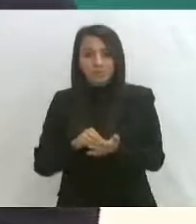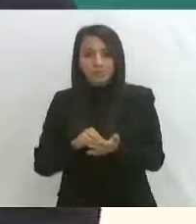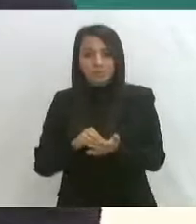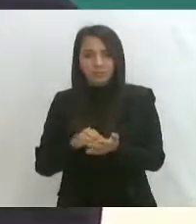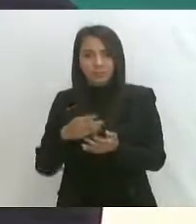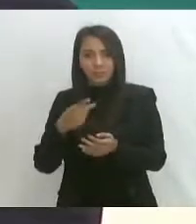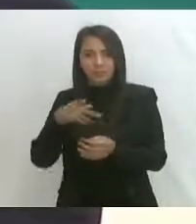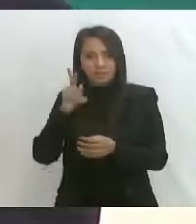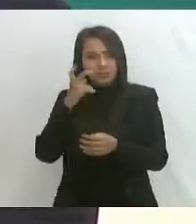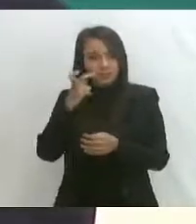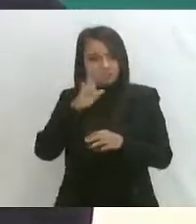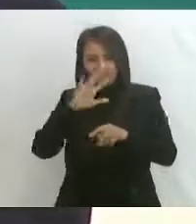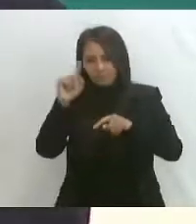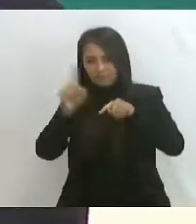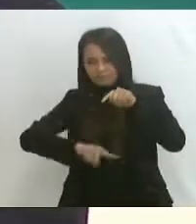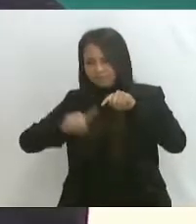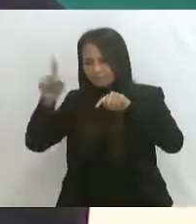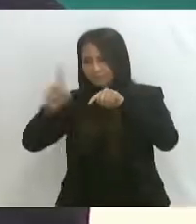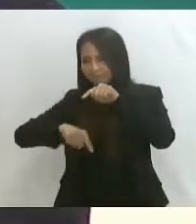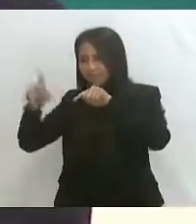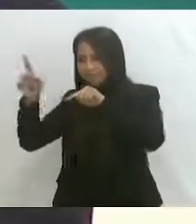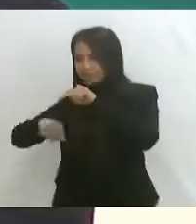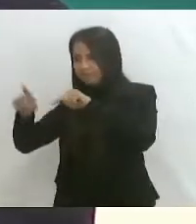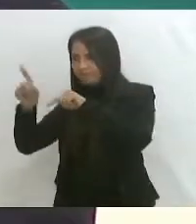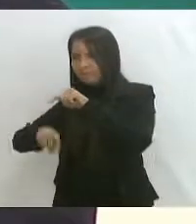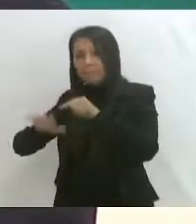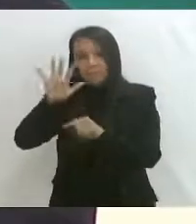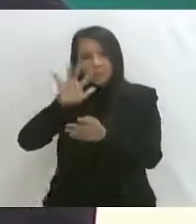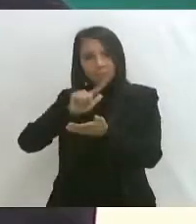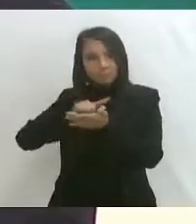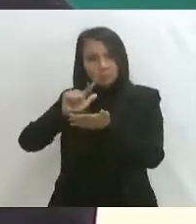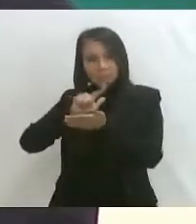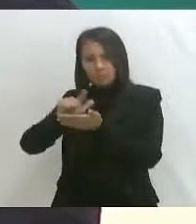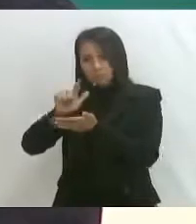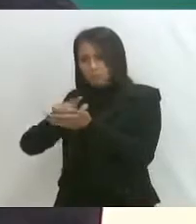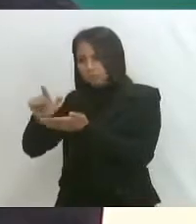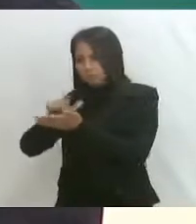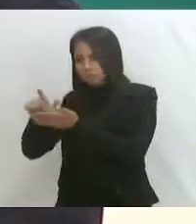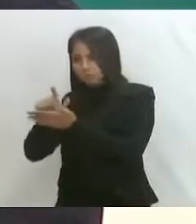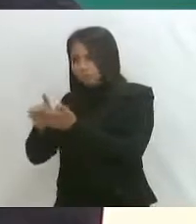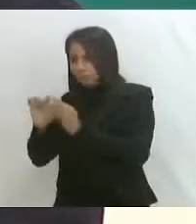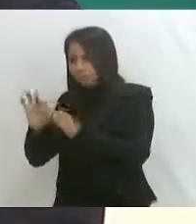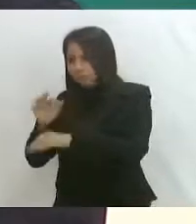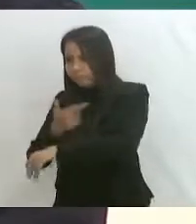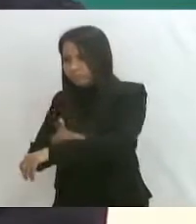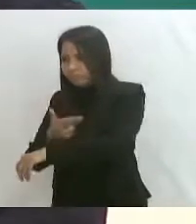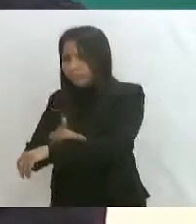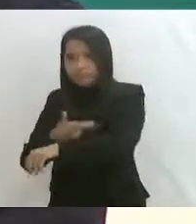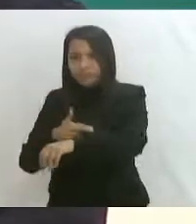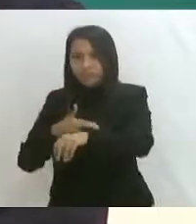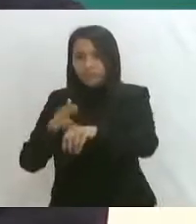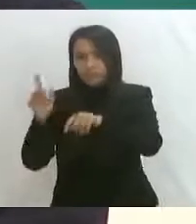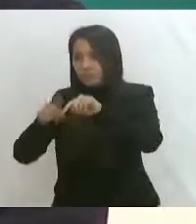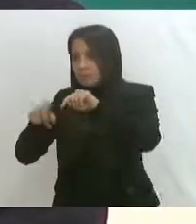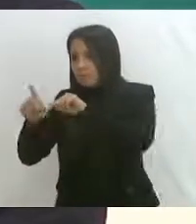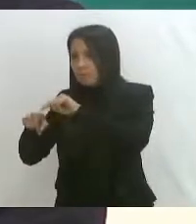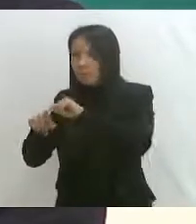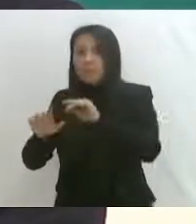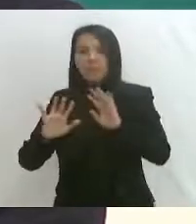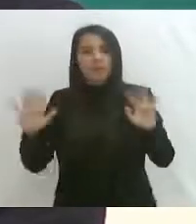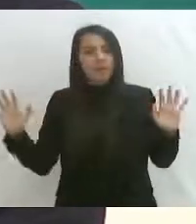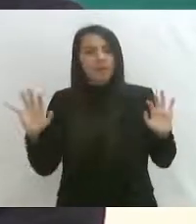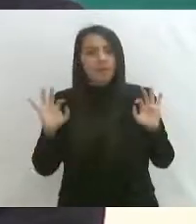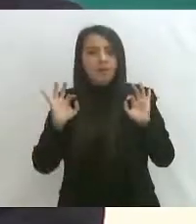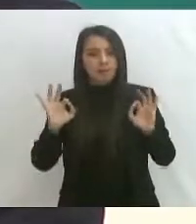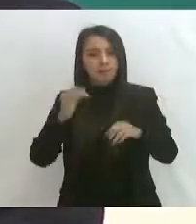está limpiando, se está enfrentando. Ya se liberaron